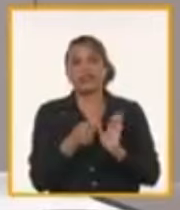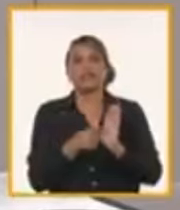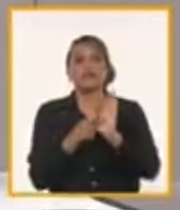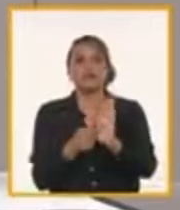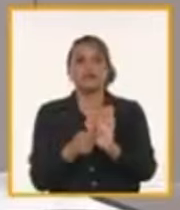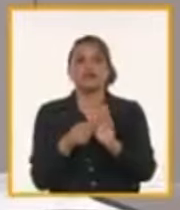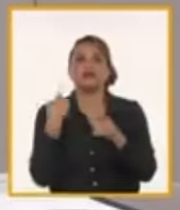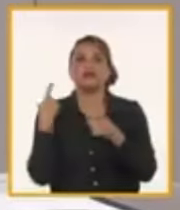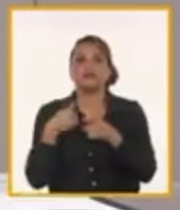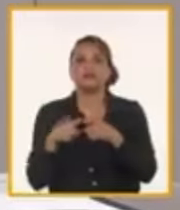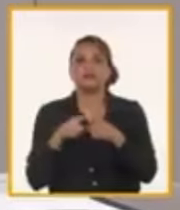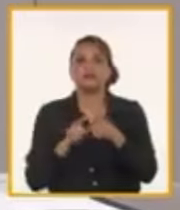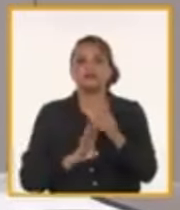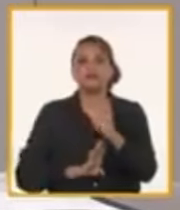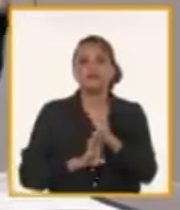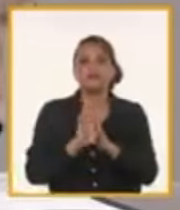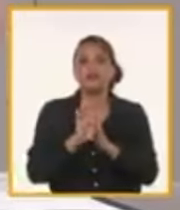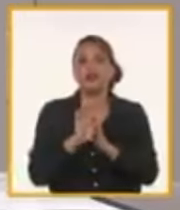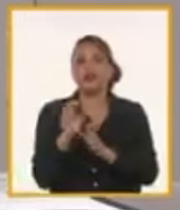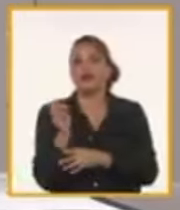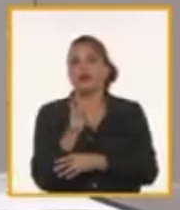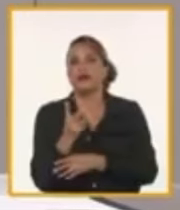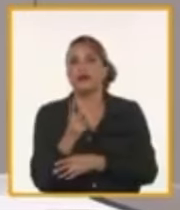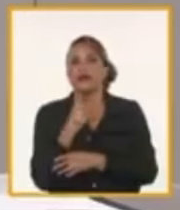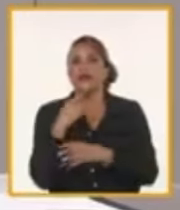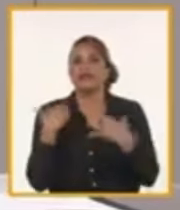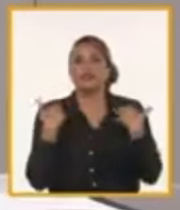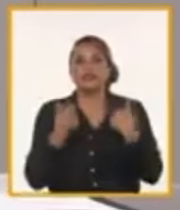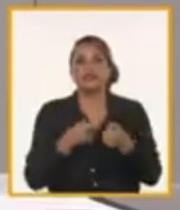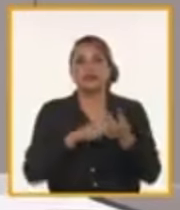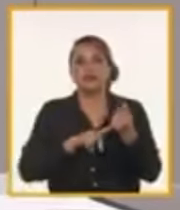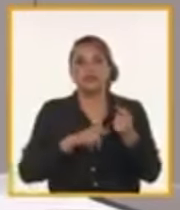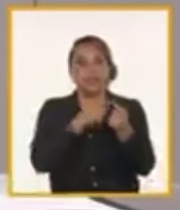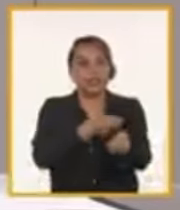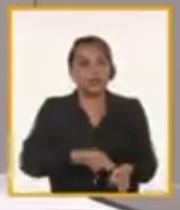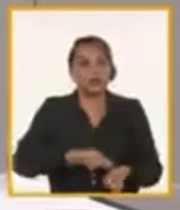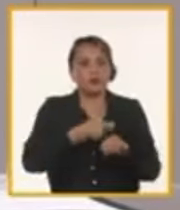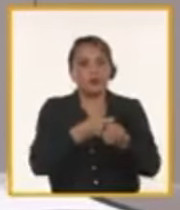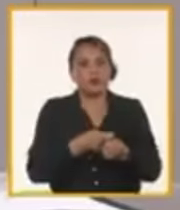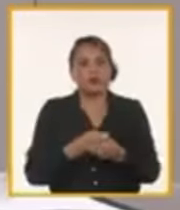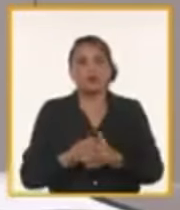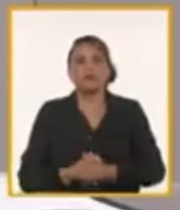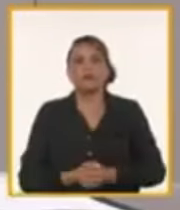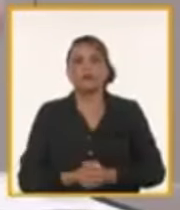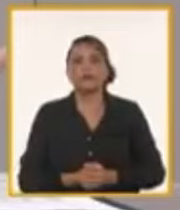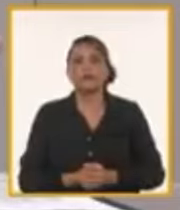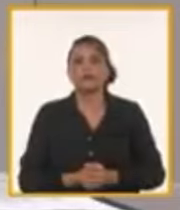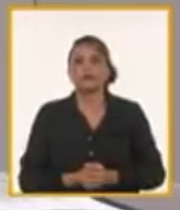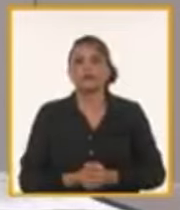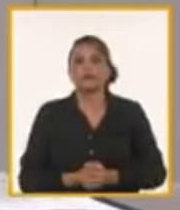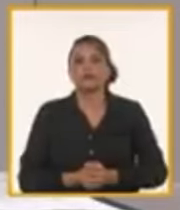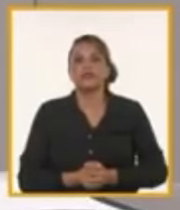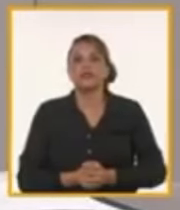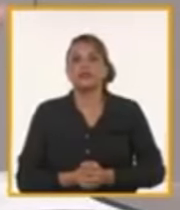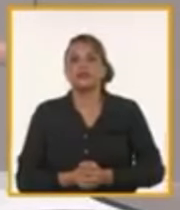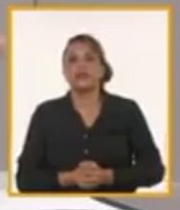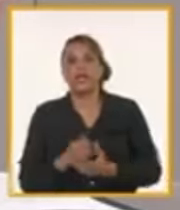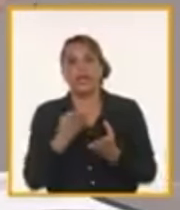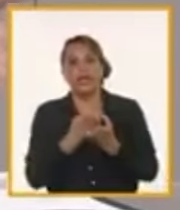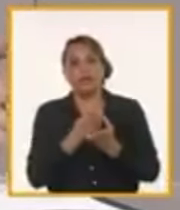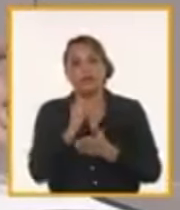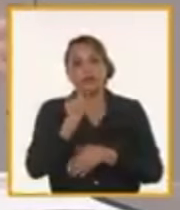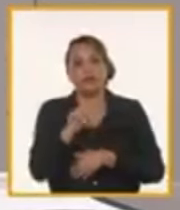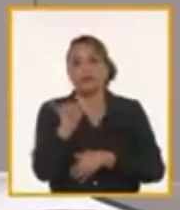estado desarrollando con ambos o sea con la dirección provincial de la agricultura que es el extensionismo socioproductivo y que nuestros estudiantes han